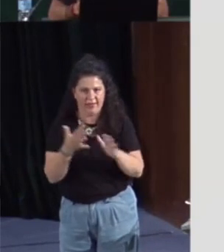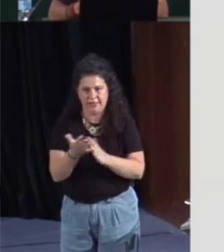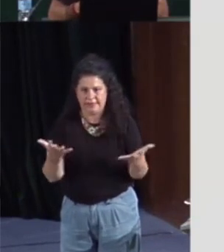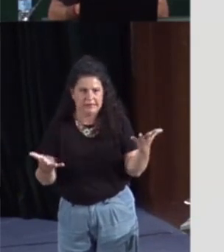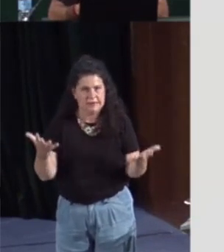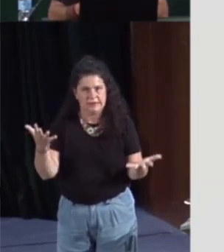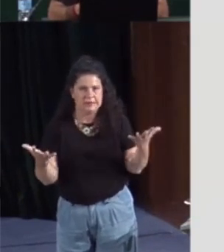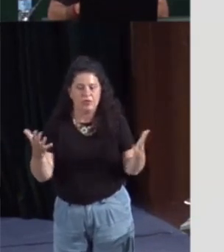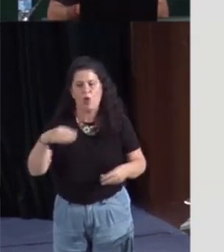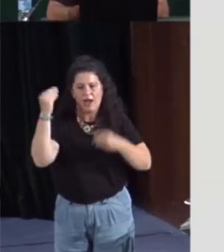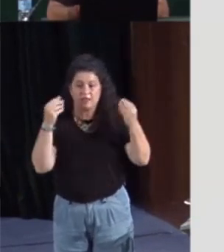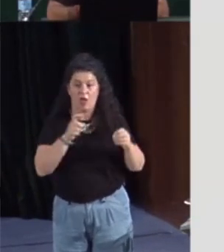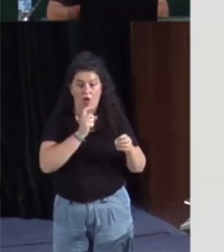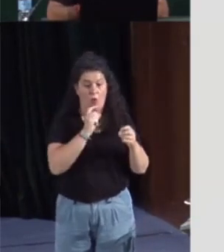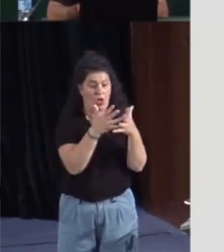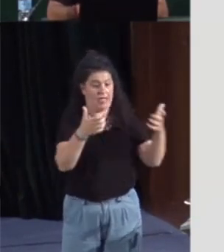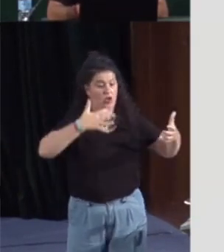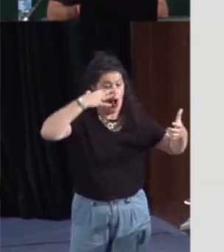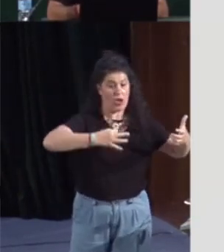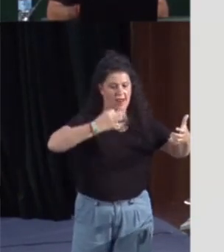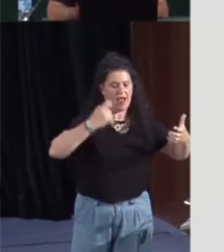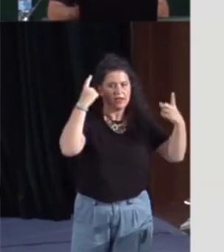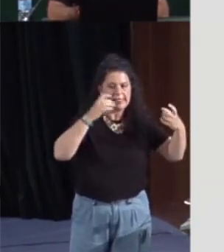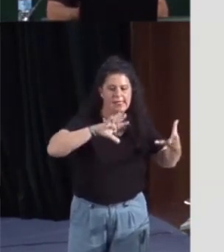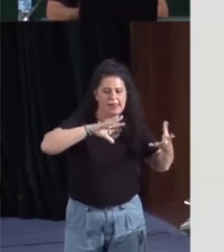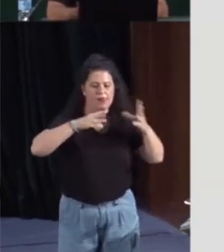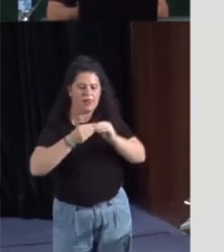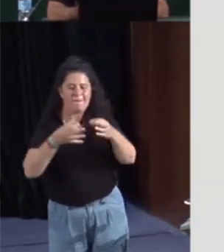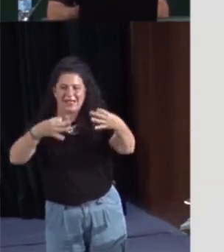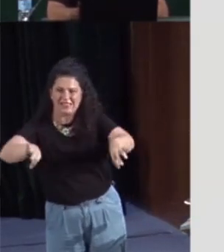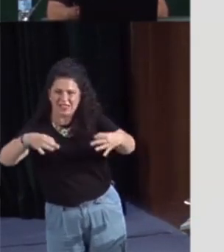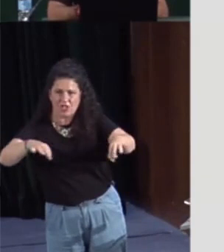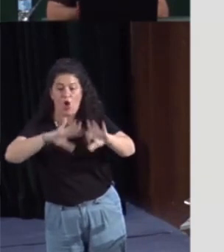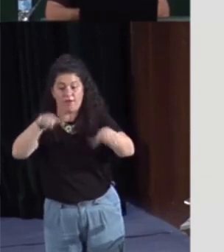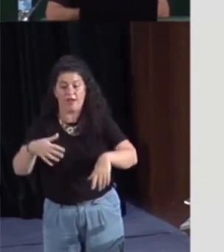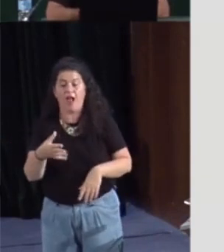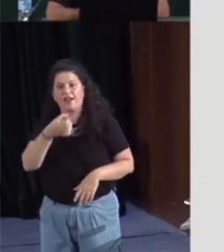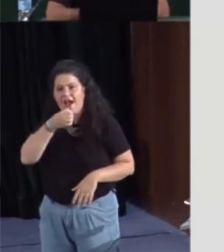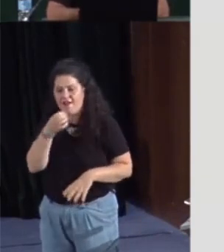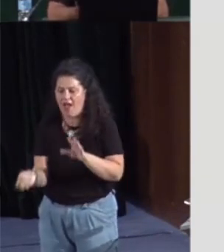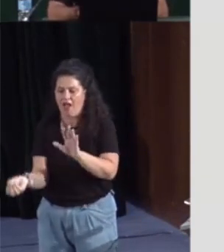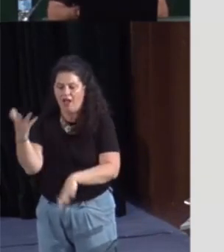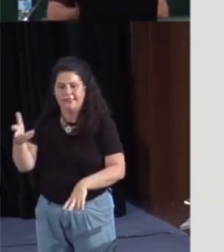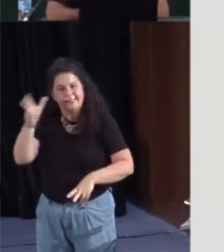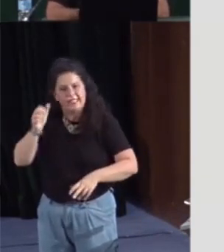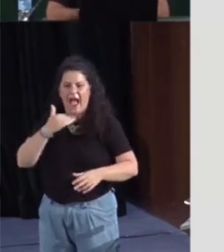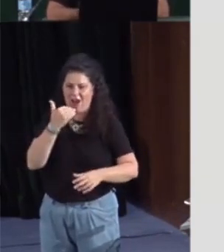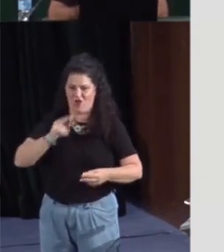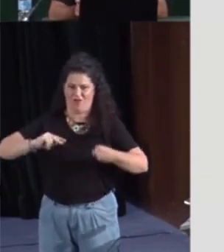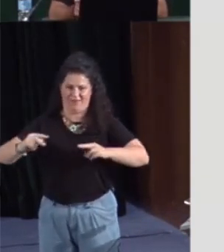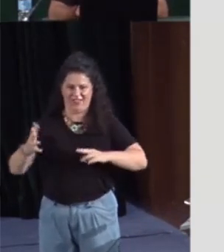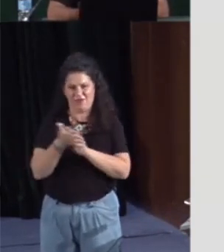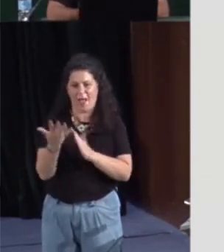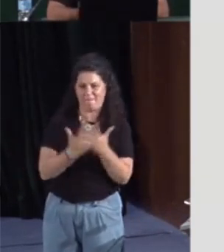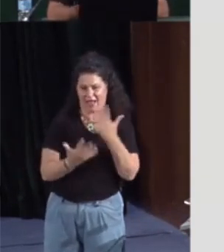eso se denota en el resultado final porque hay algunos errores que se podrían haber evitado si hubiera hecho una traducción.